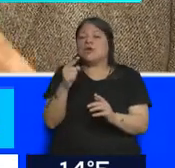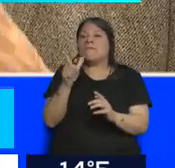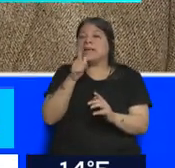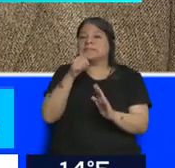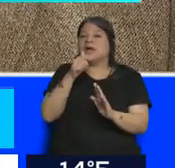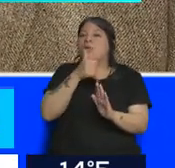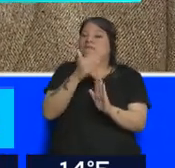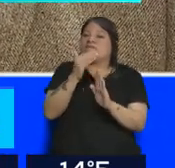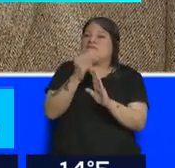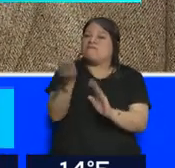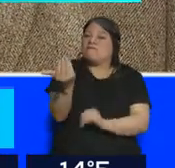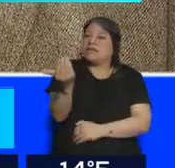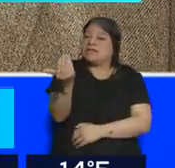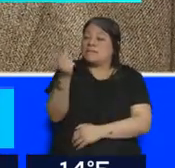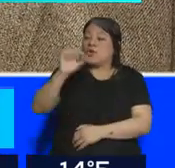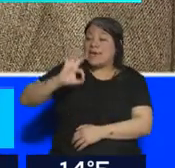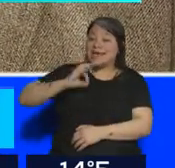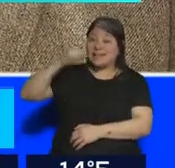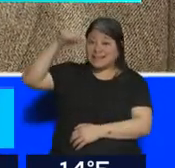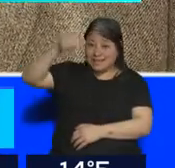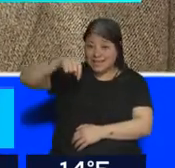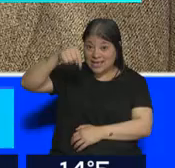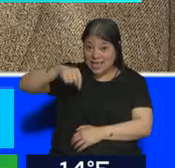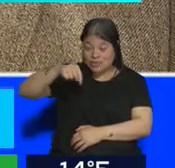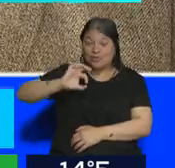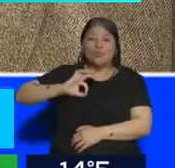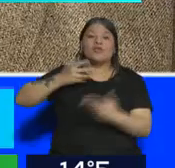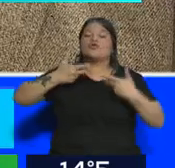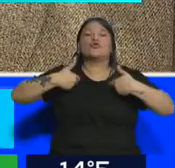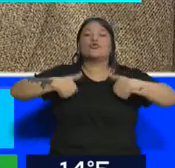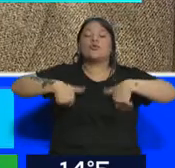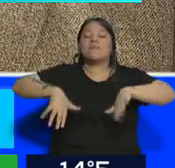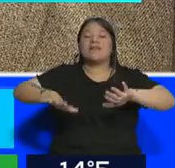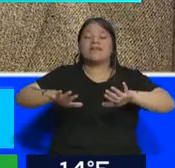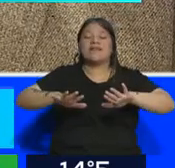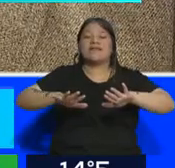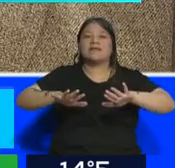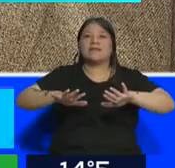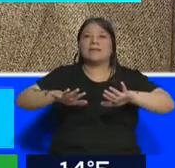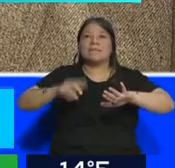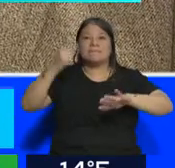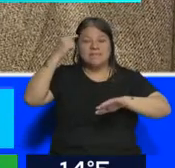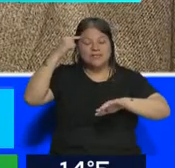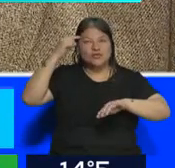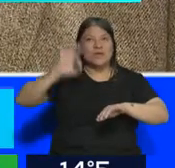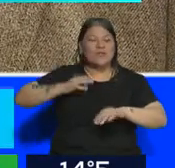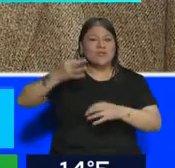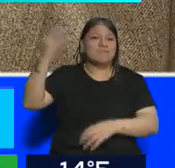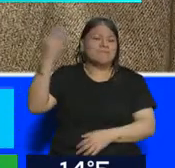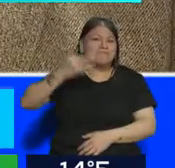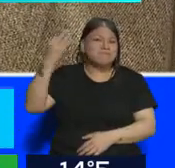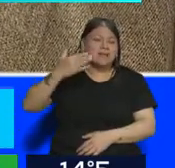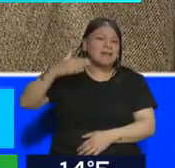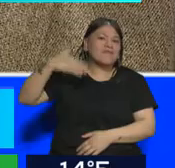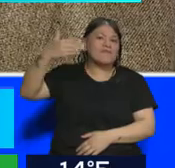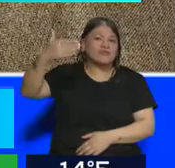quiero remarcar esto, es un año, lo que es un año normal, a pesar del nombre, yo creo que es un año excepcional a futuro. El año